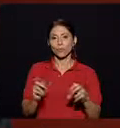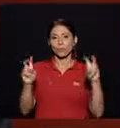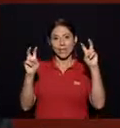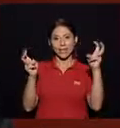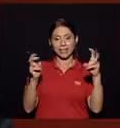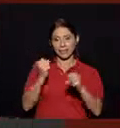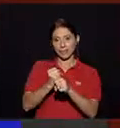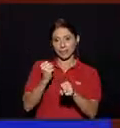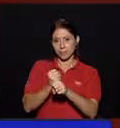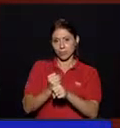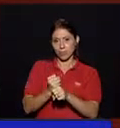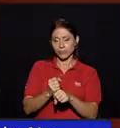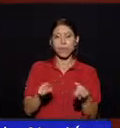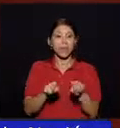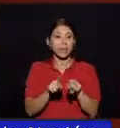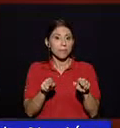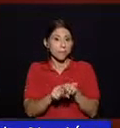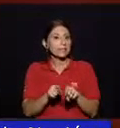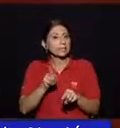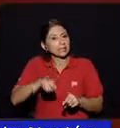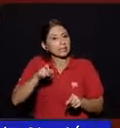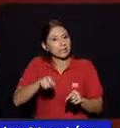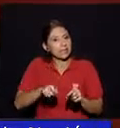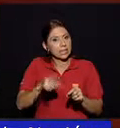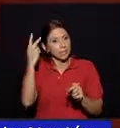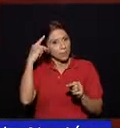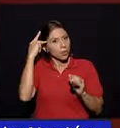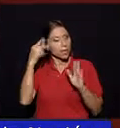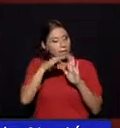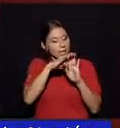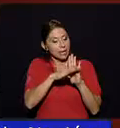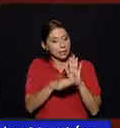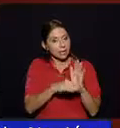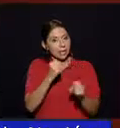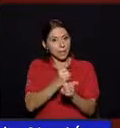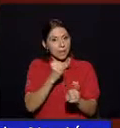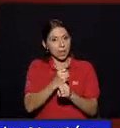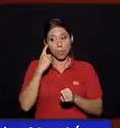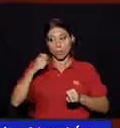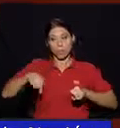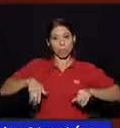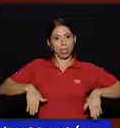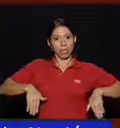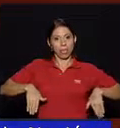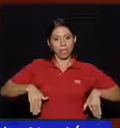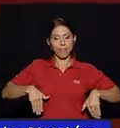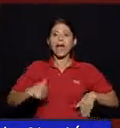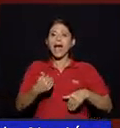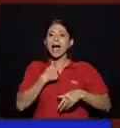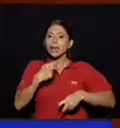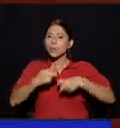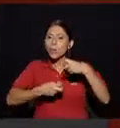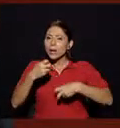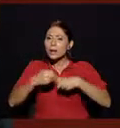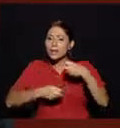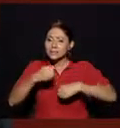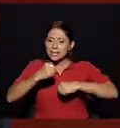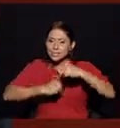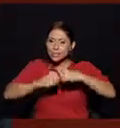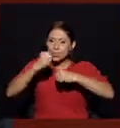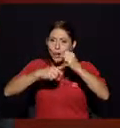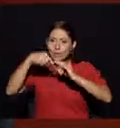empleo, aparte, por supuesto, el requerimiento de políticas de empleo, que es algo en lo que el país ha carecido, hay problemas estructurales de fondo que